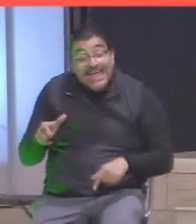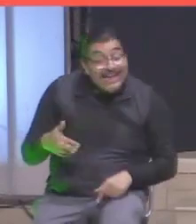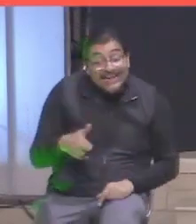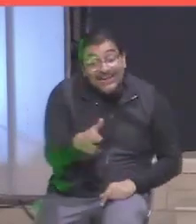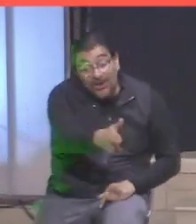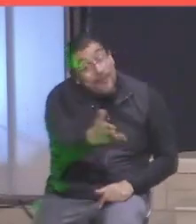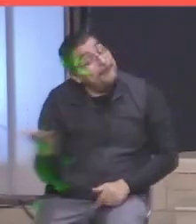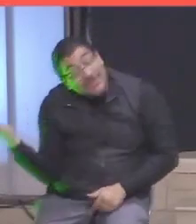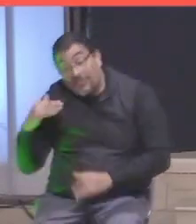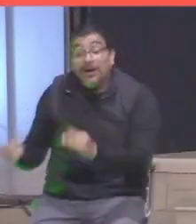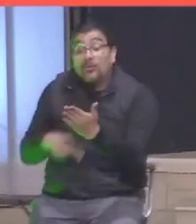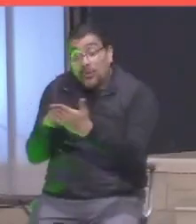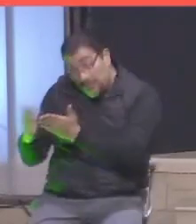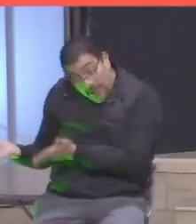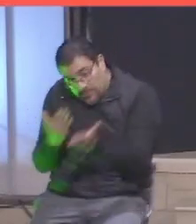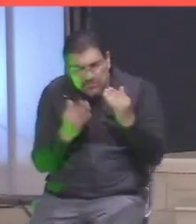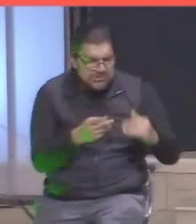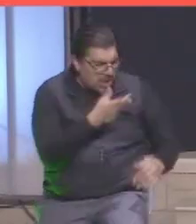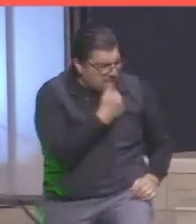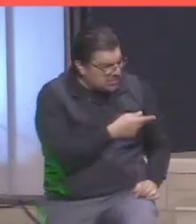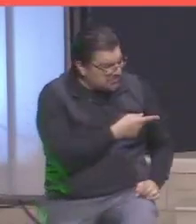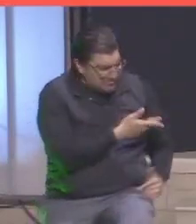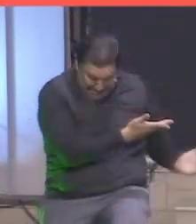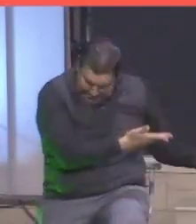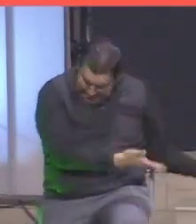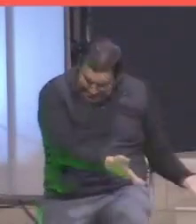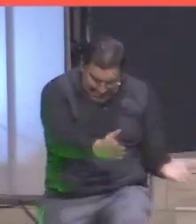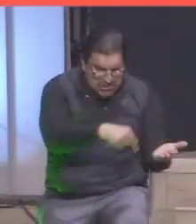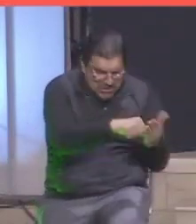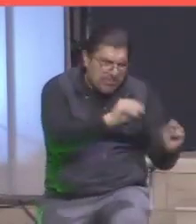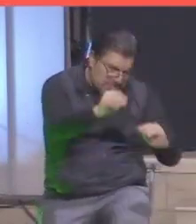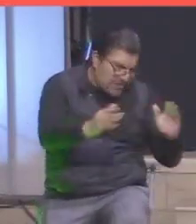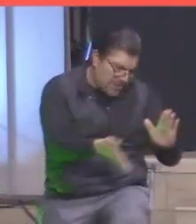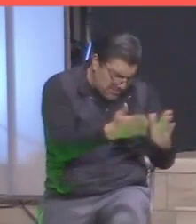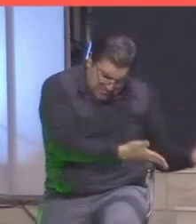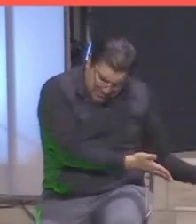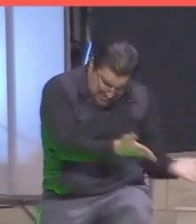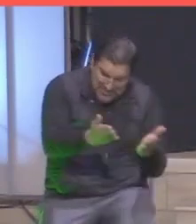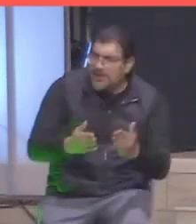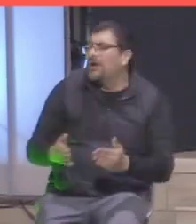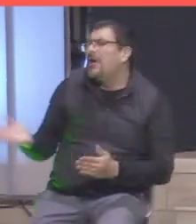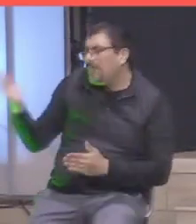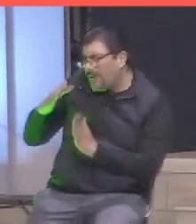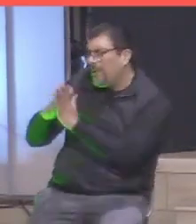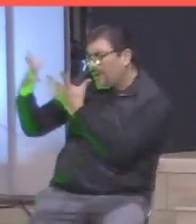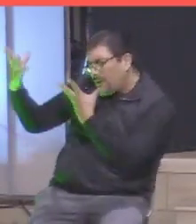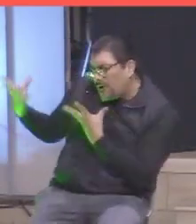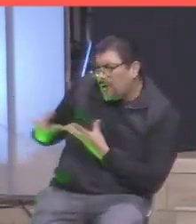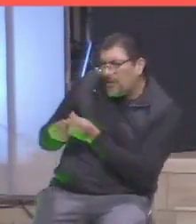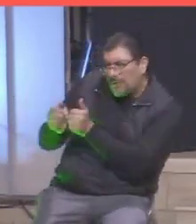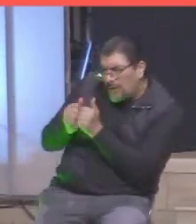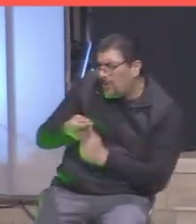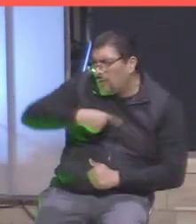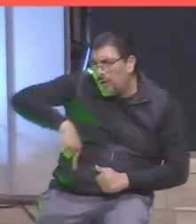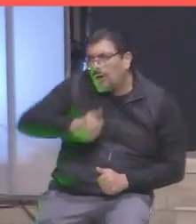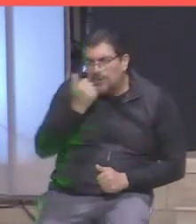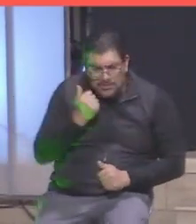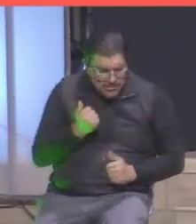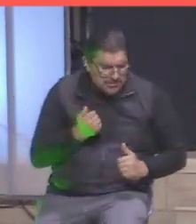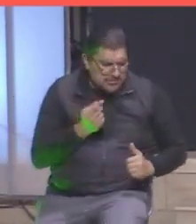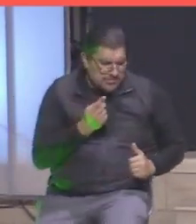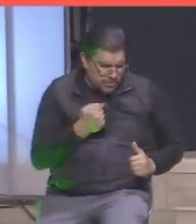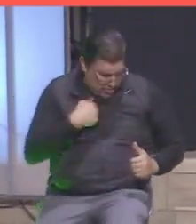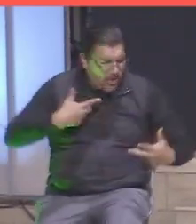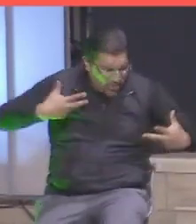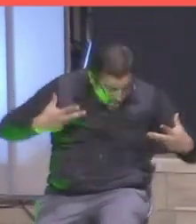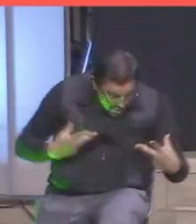y él dijo andad sigue y dijo uno te rogamos que vengas con tus siervos y él respondió